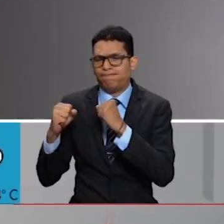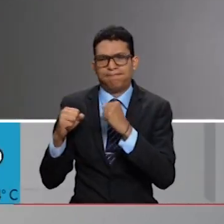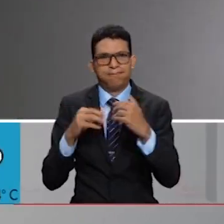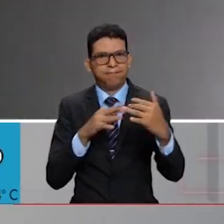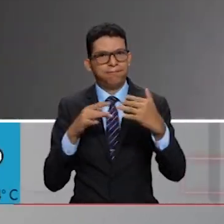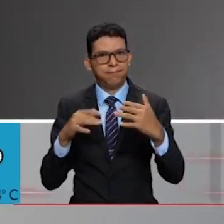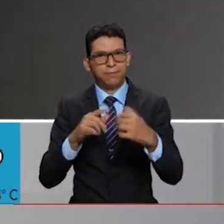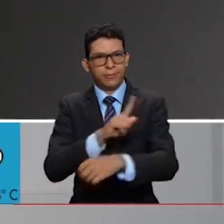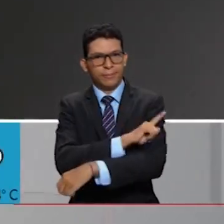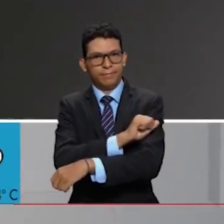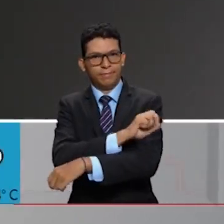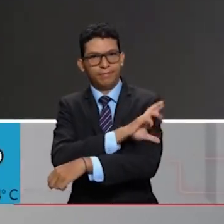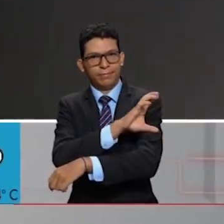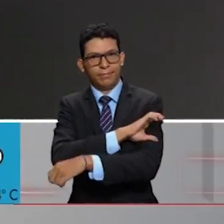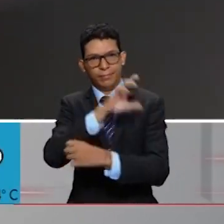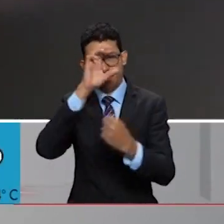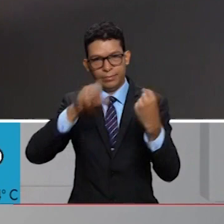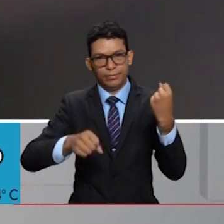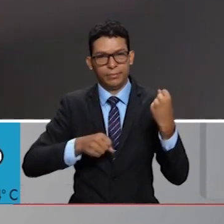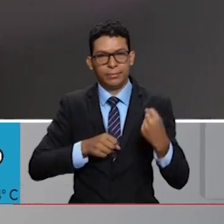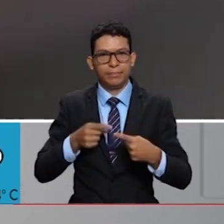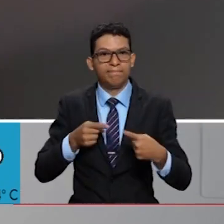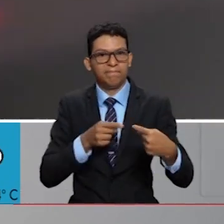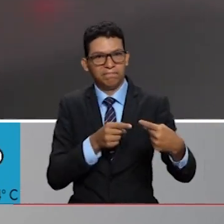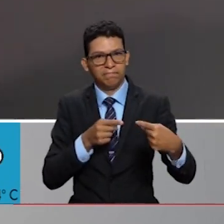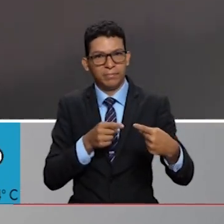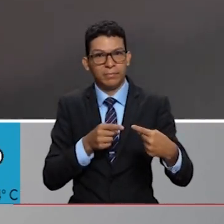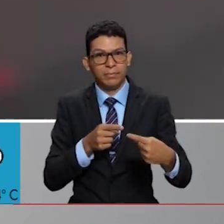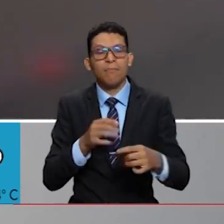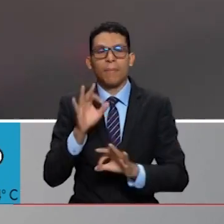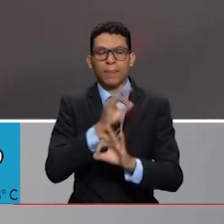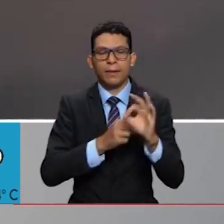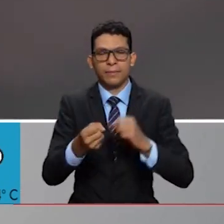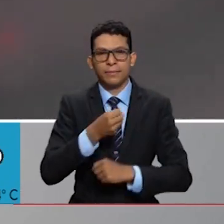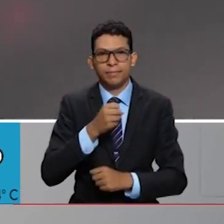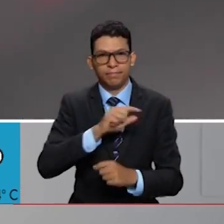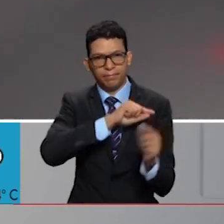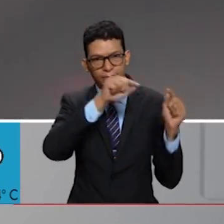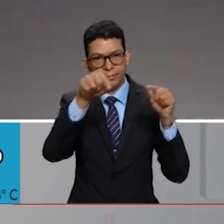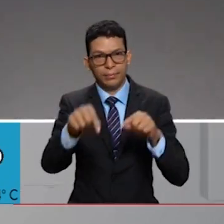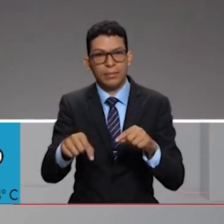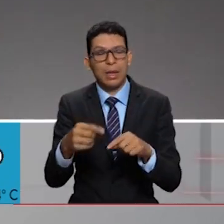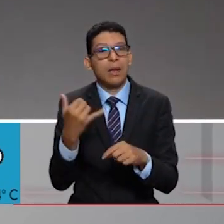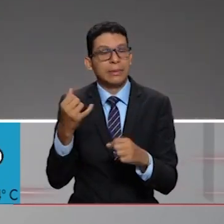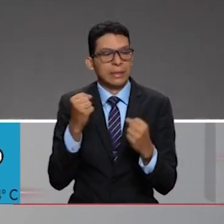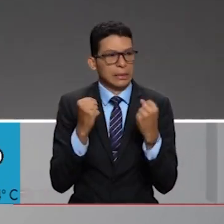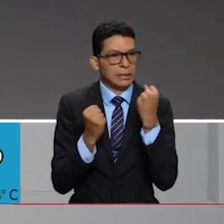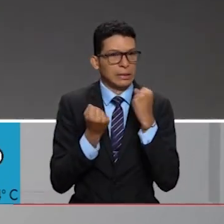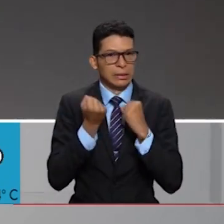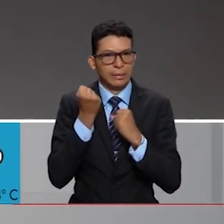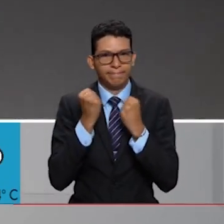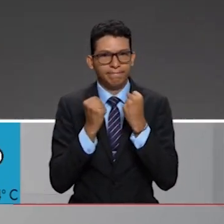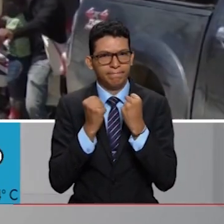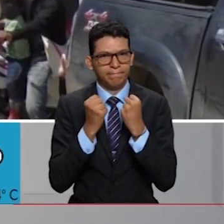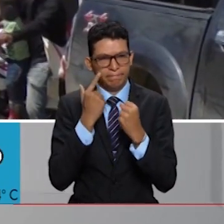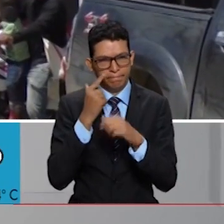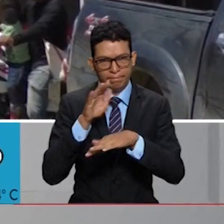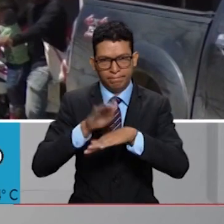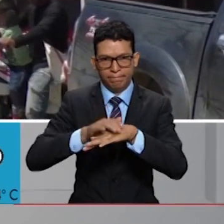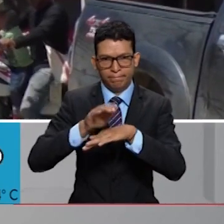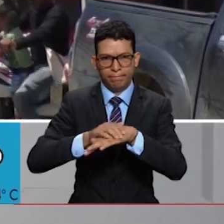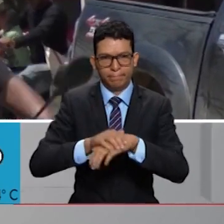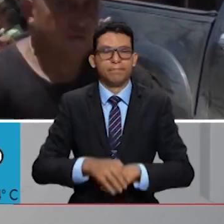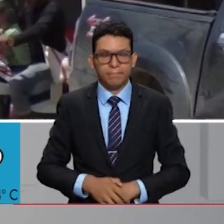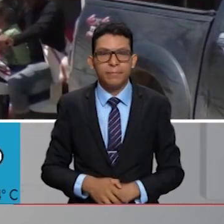de las FARC y el ejército nacional telepacífico noticias llegó hasta el lugar en el que hay tensión Gigi escuché esto